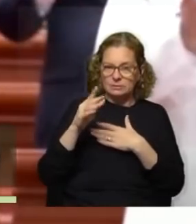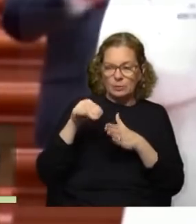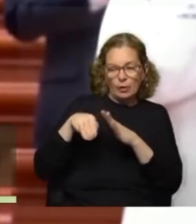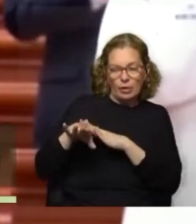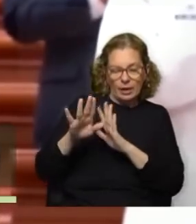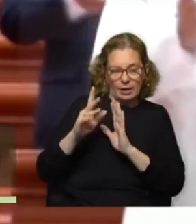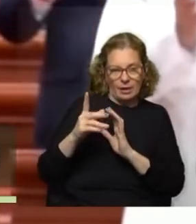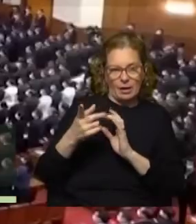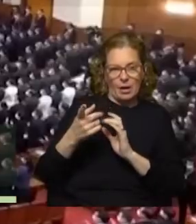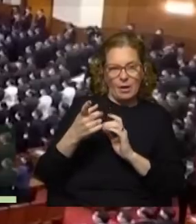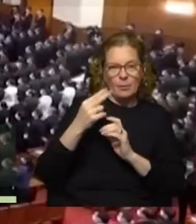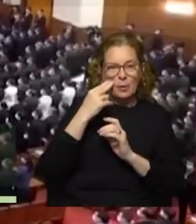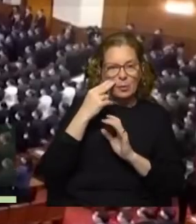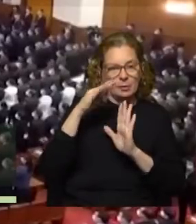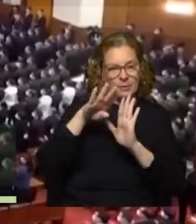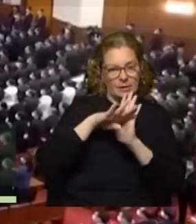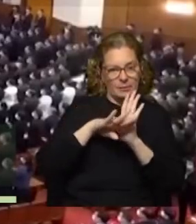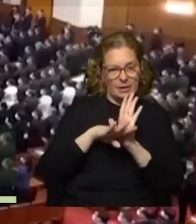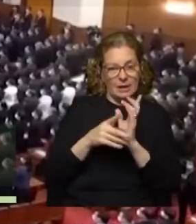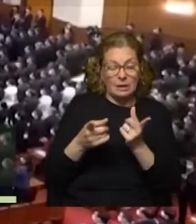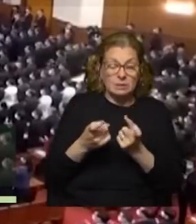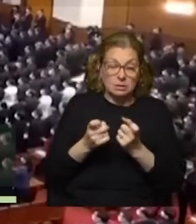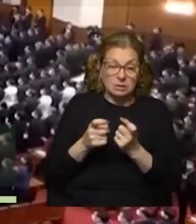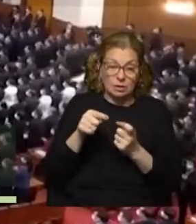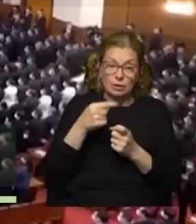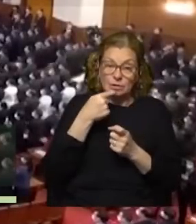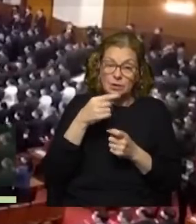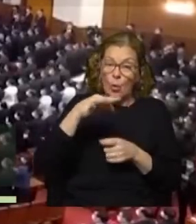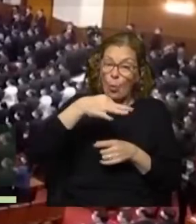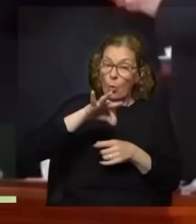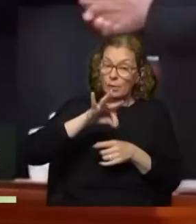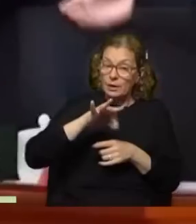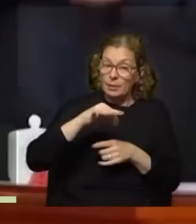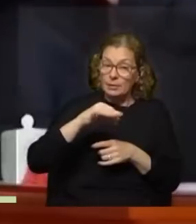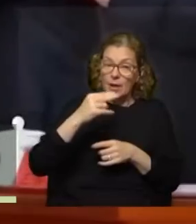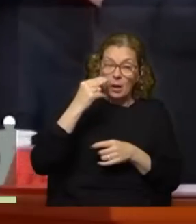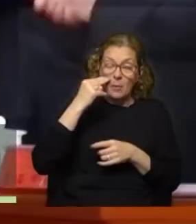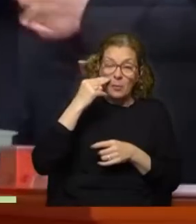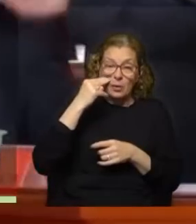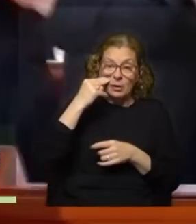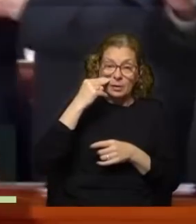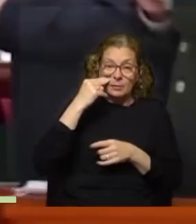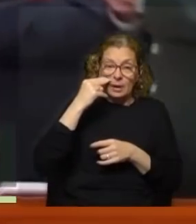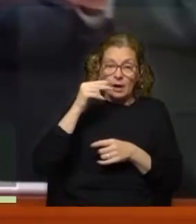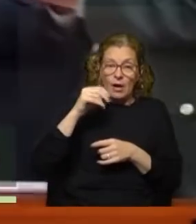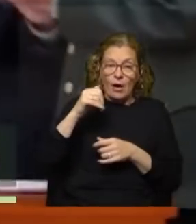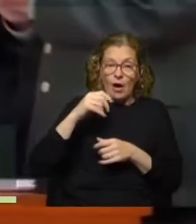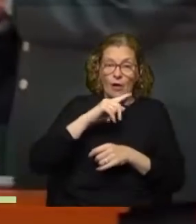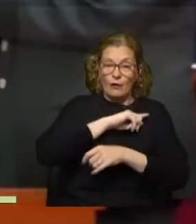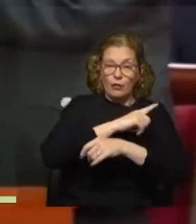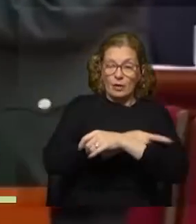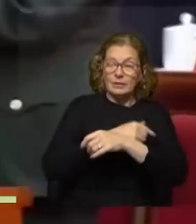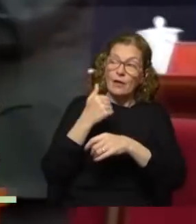la opción de tomar las medidas necesarias Esto está dirigido únicamente a la interferencia de fuerzas extranjeras afirmó